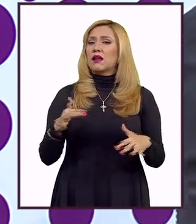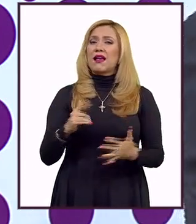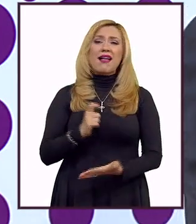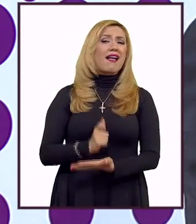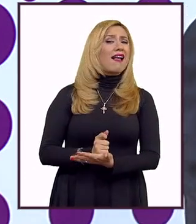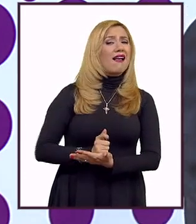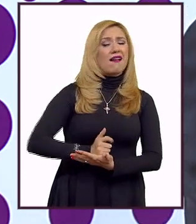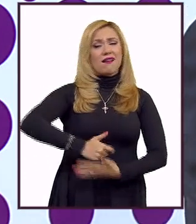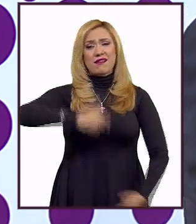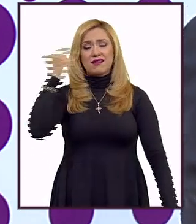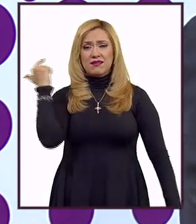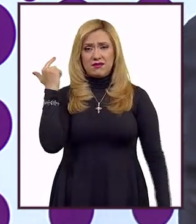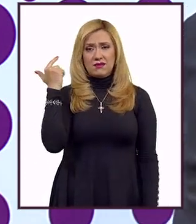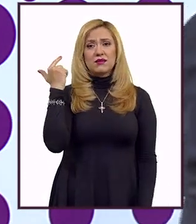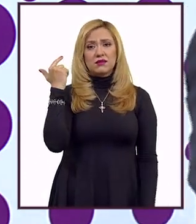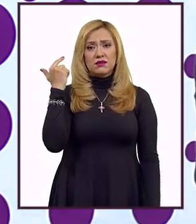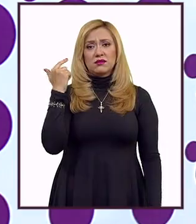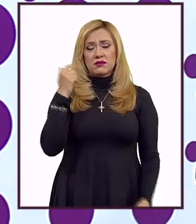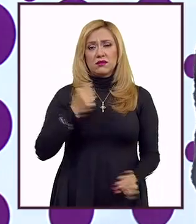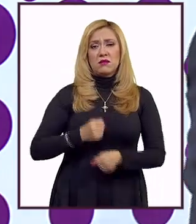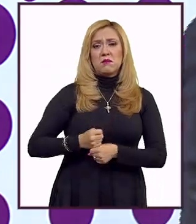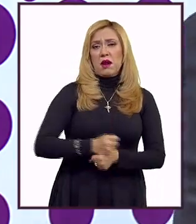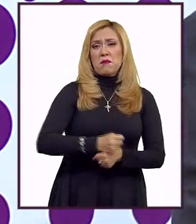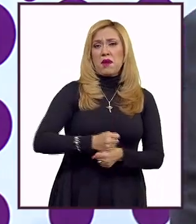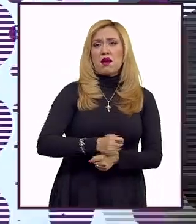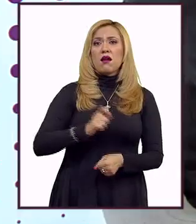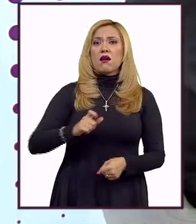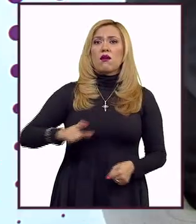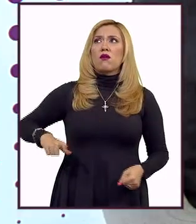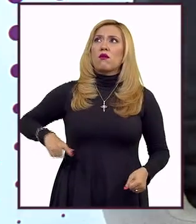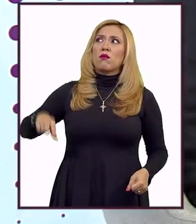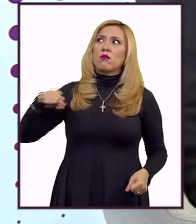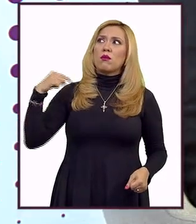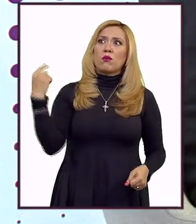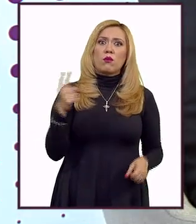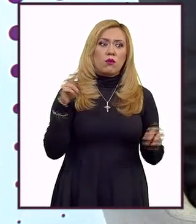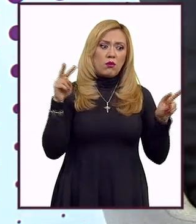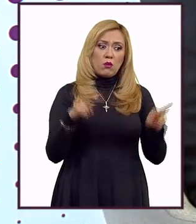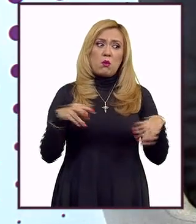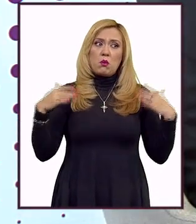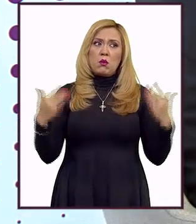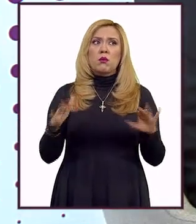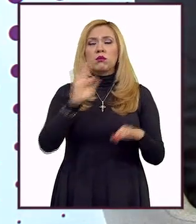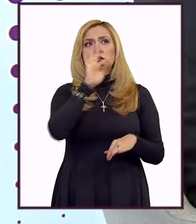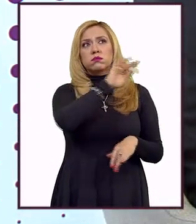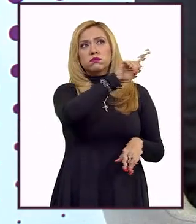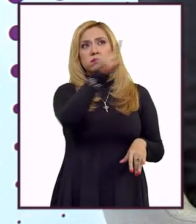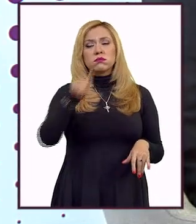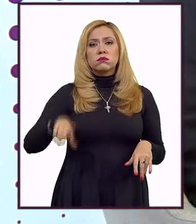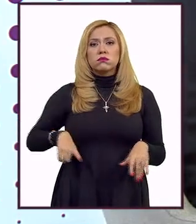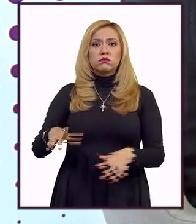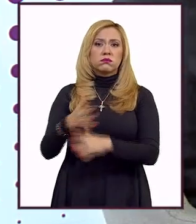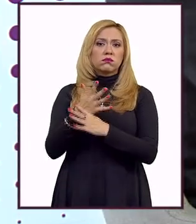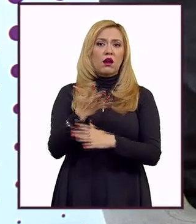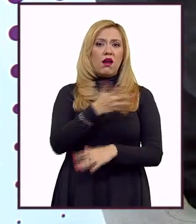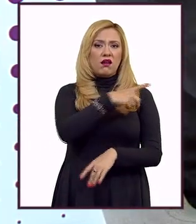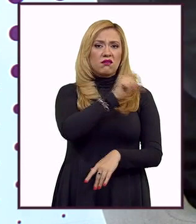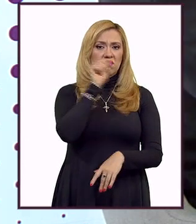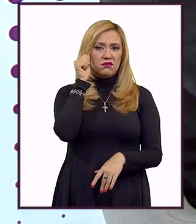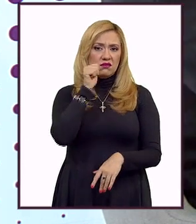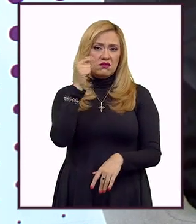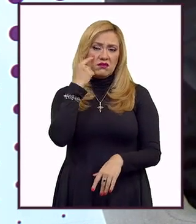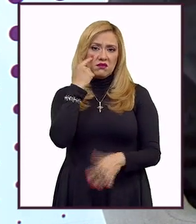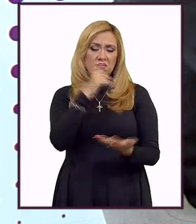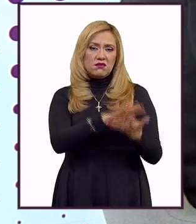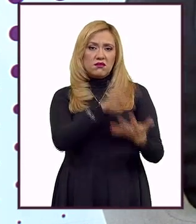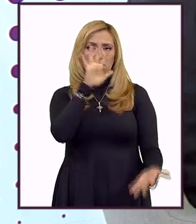decir, se dice que la tortura es un delito de Estado o cometido por funcionarios públicos. Y entonces muchas veces surge la